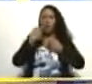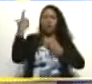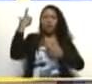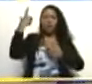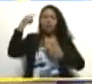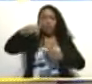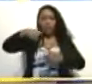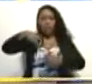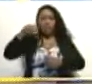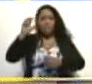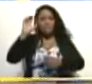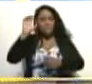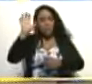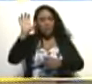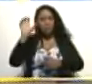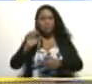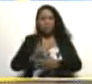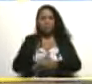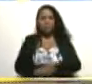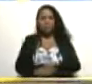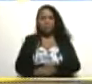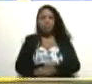país.